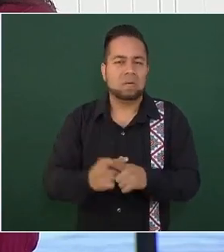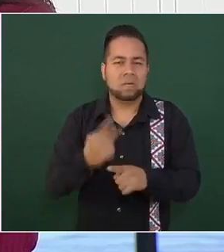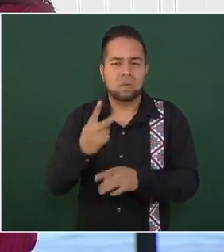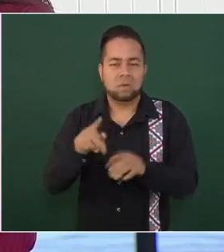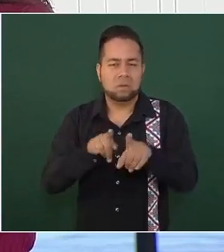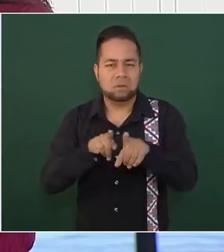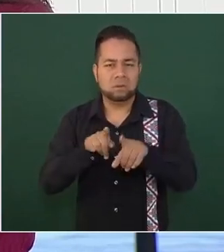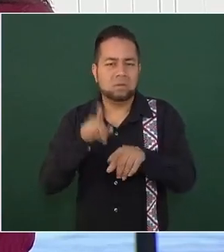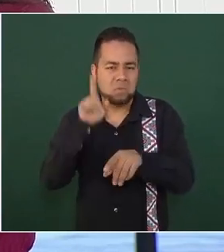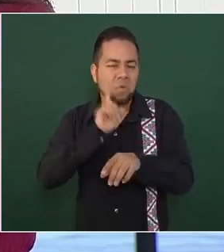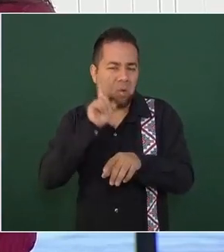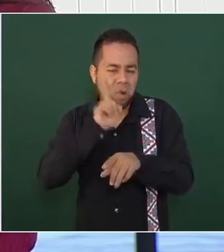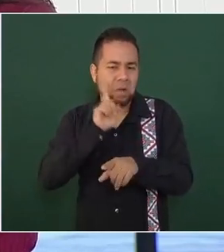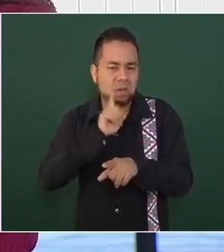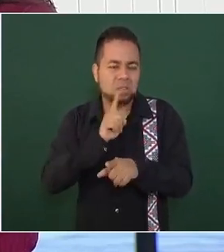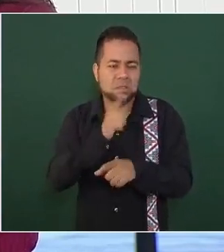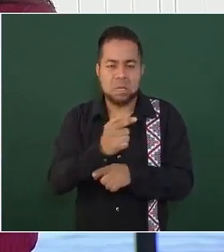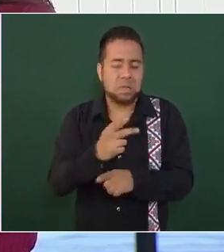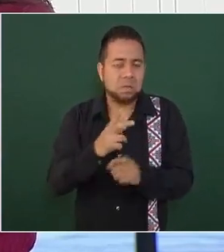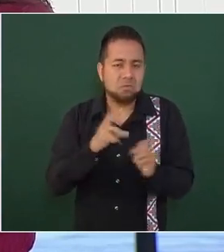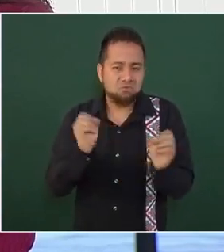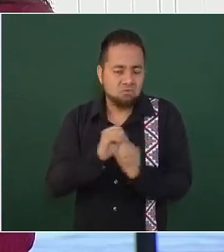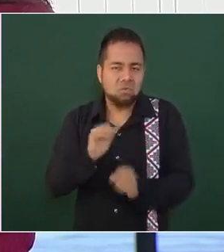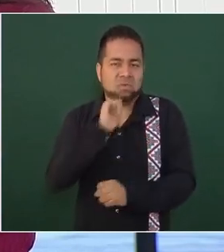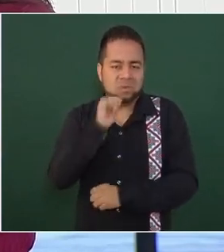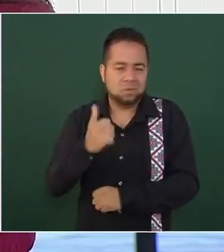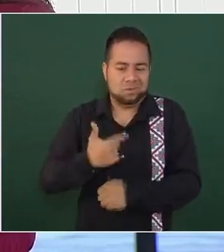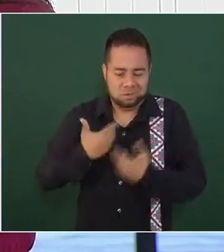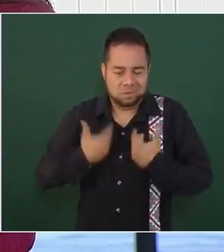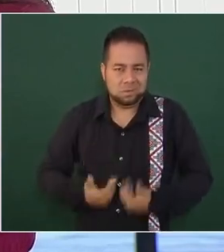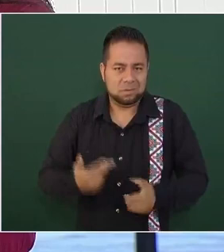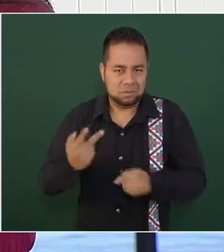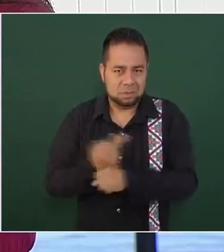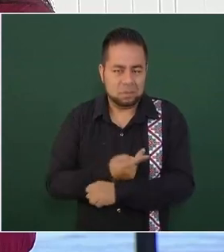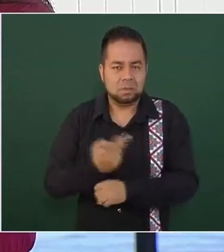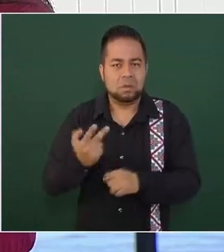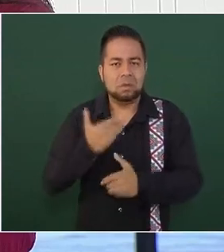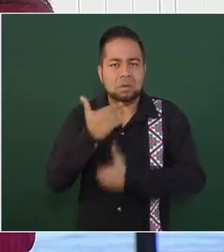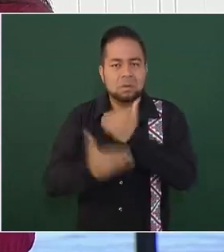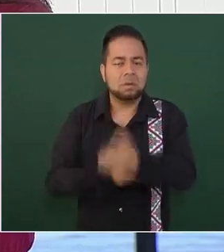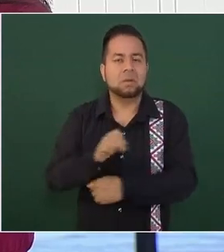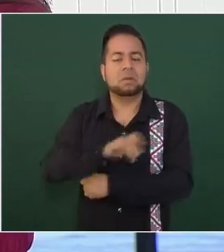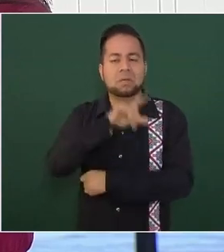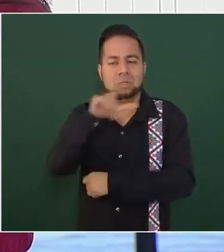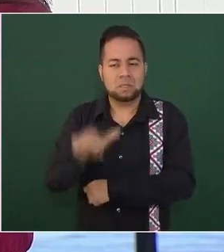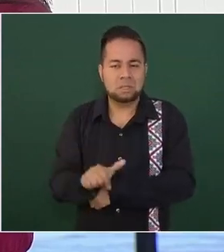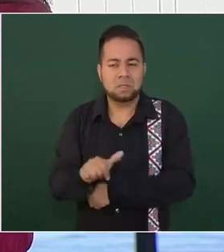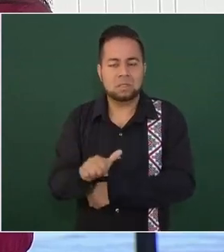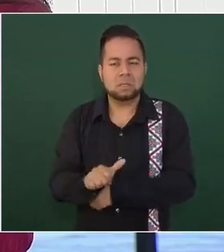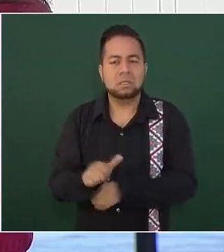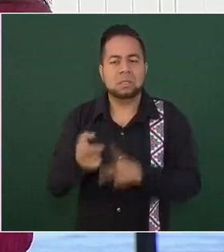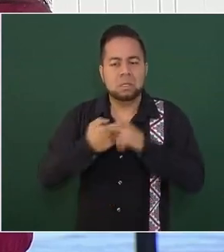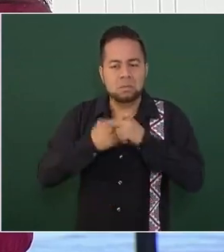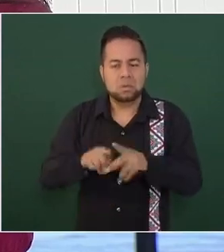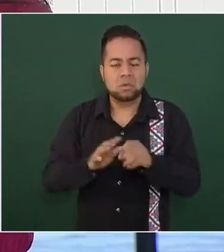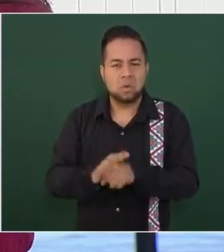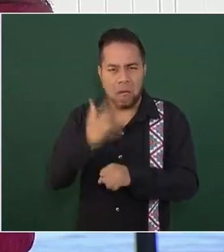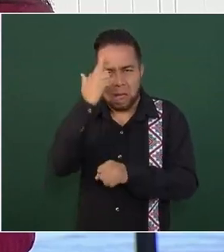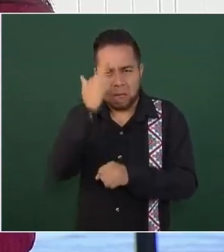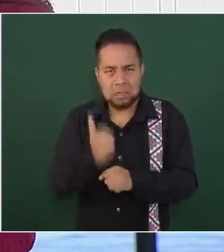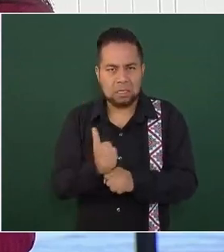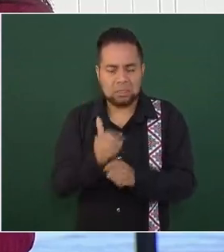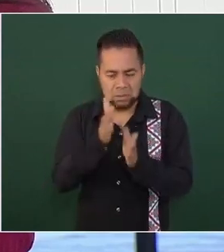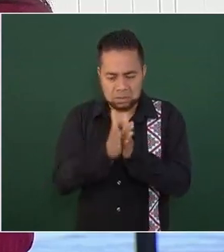mujeres afortunadamente él salió ileso derivado de ello se inició la causa penal